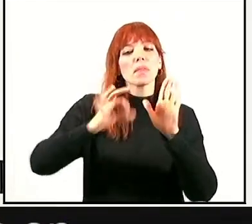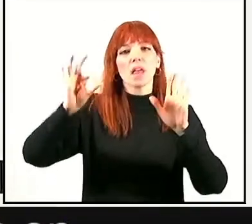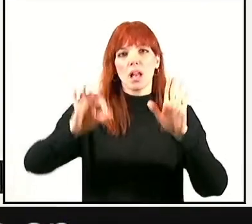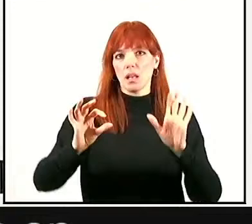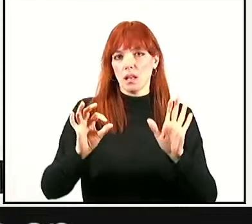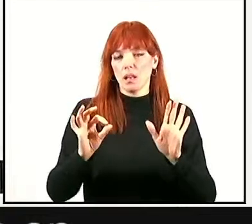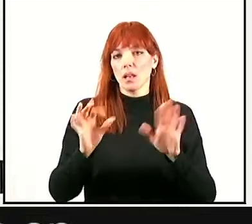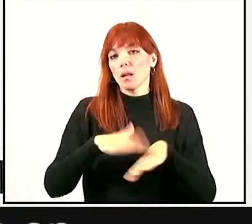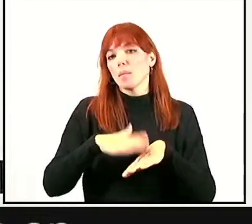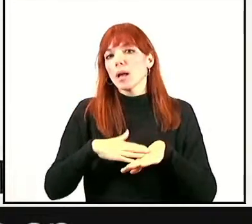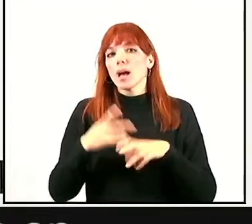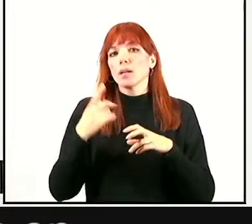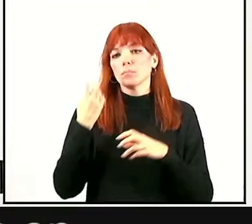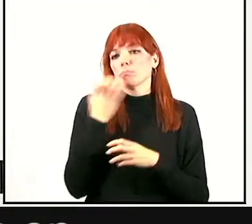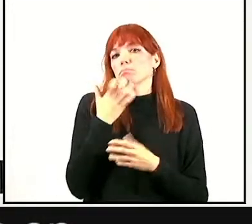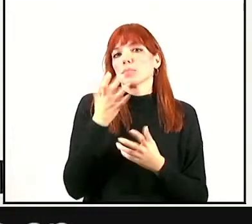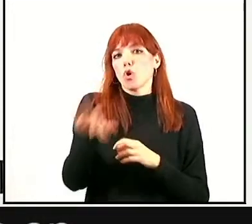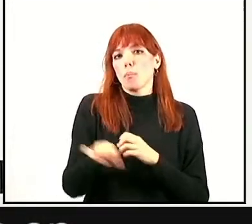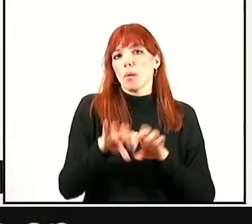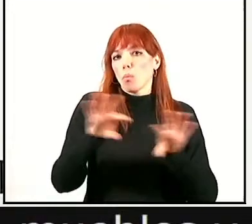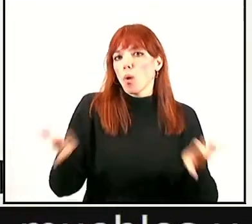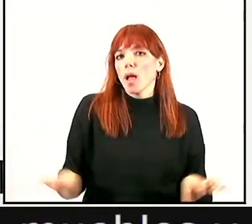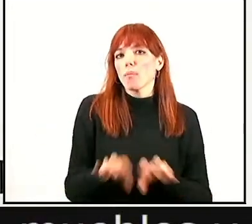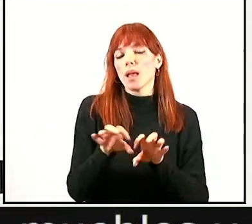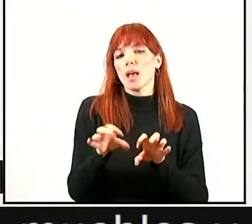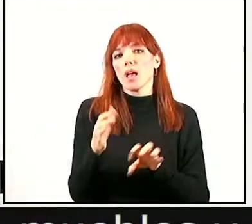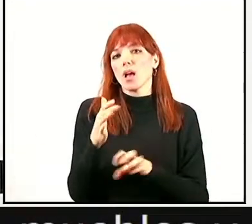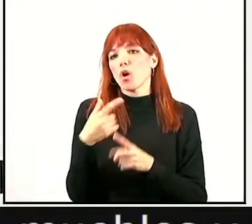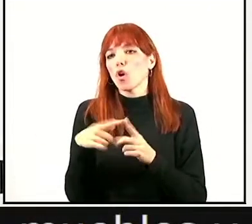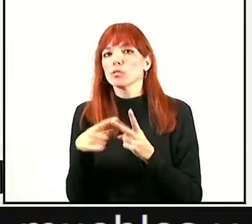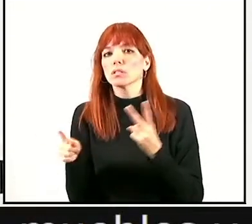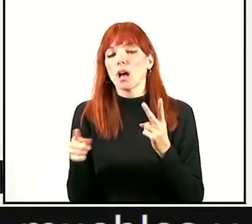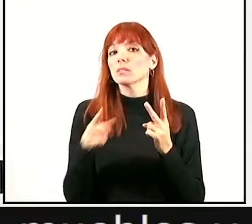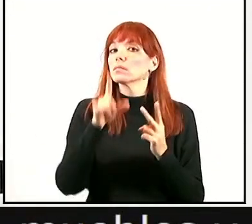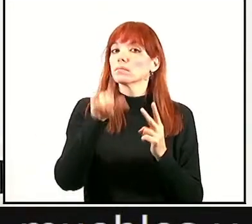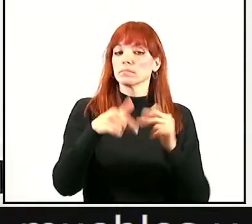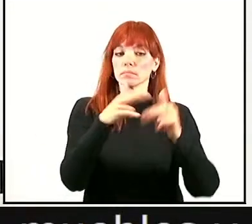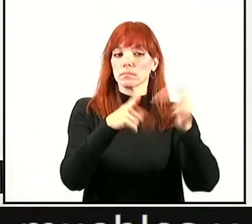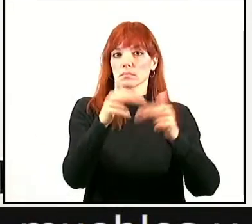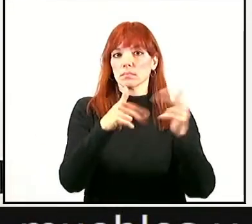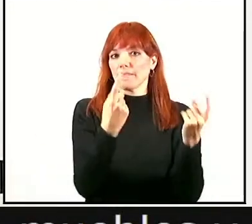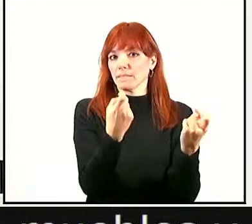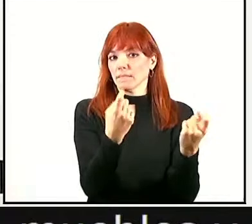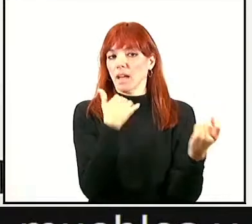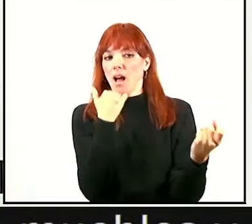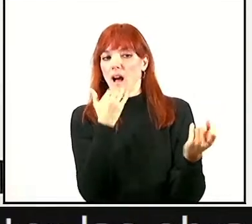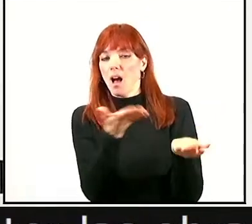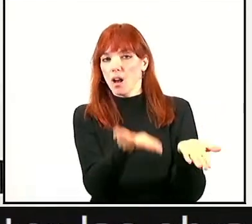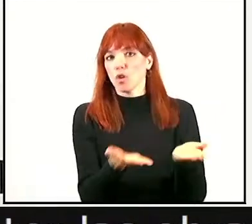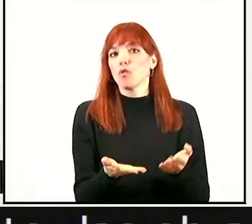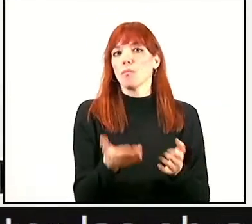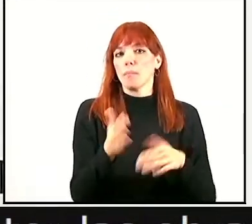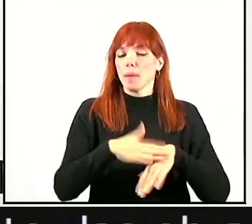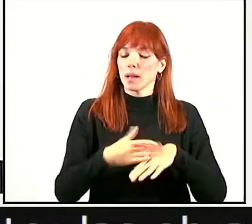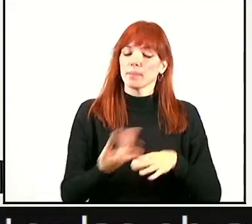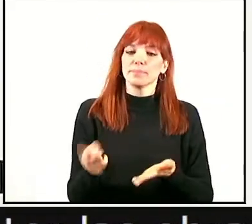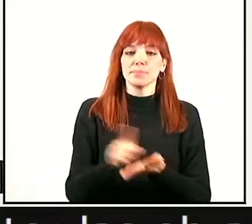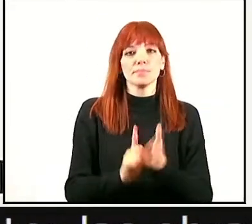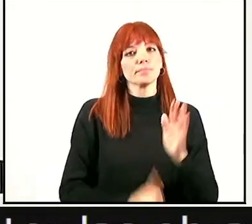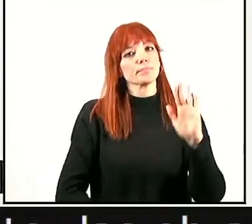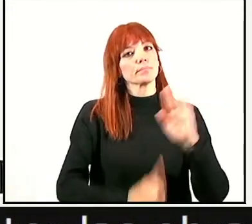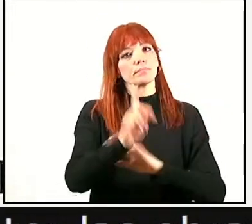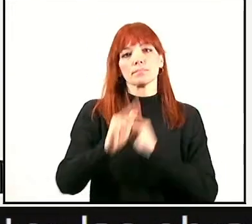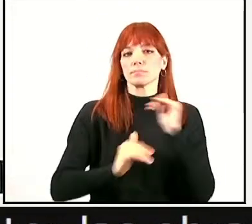la reposición de muebles y enseres dañados, pero también para acometer las obras necesarias para que vuelvan a desarrollar con